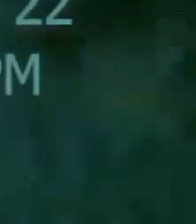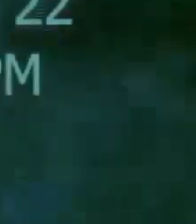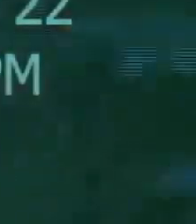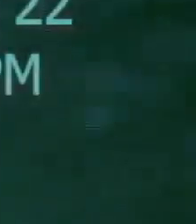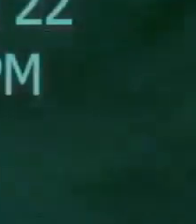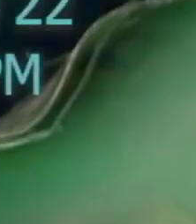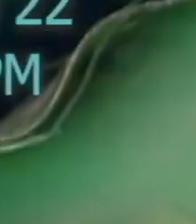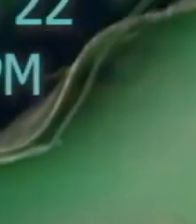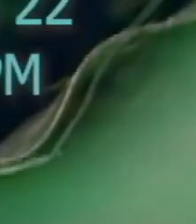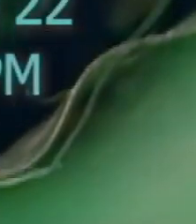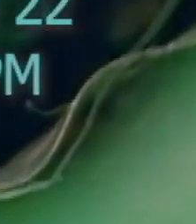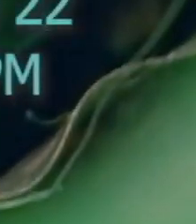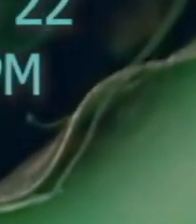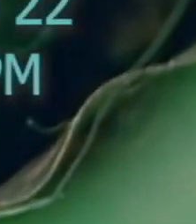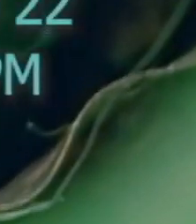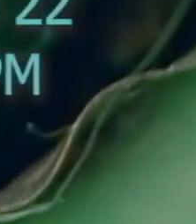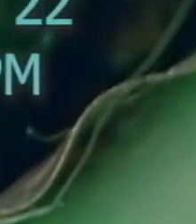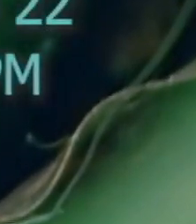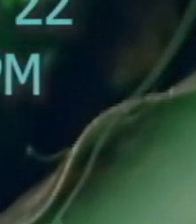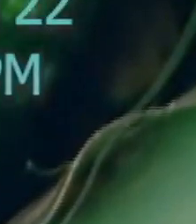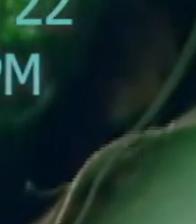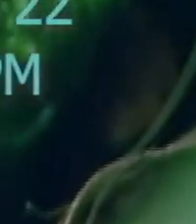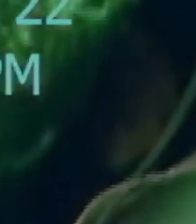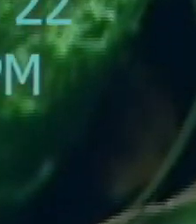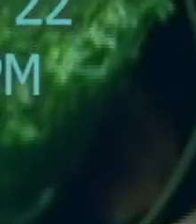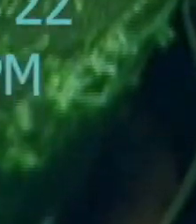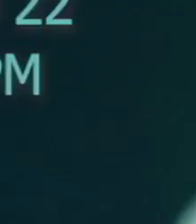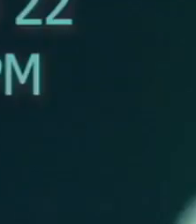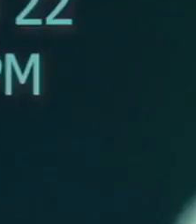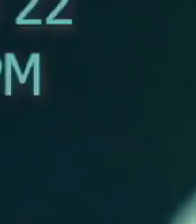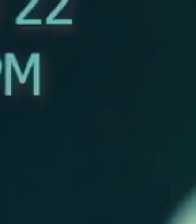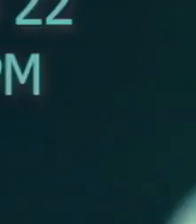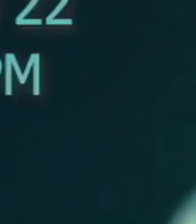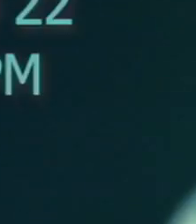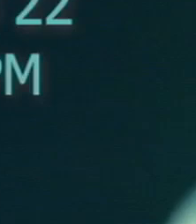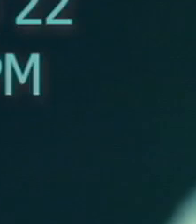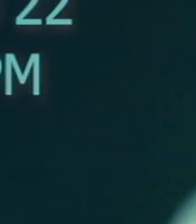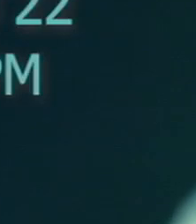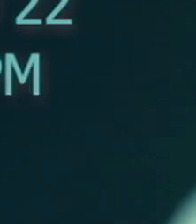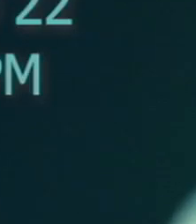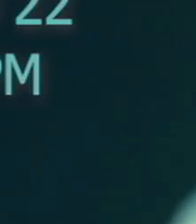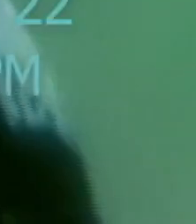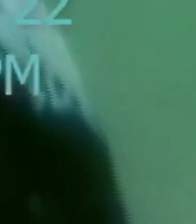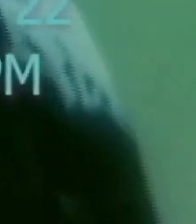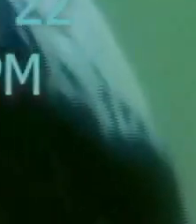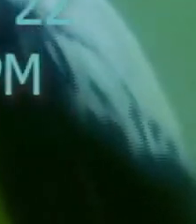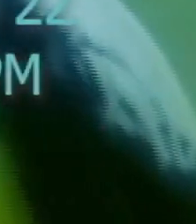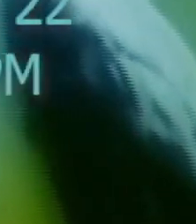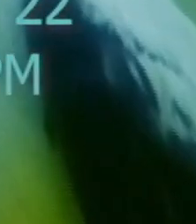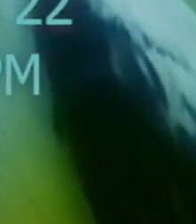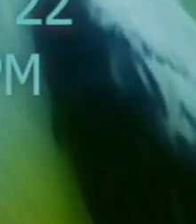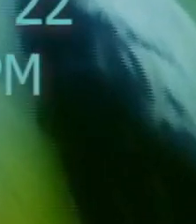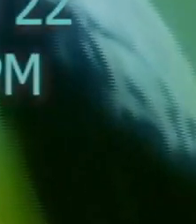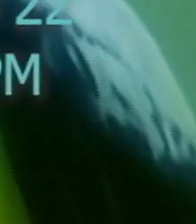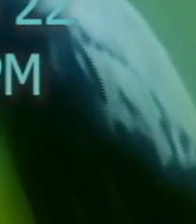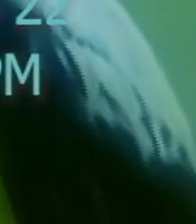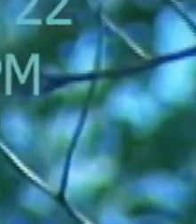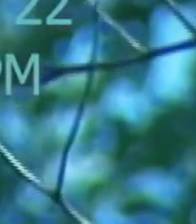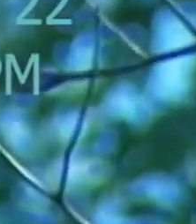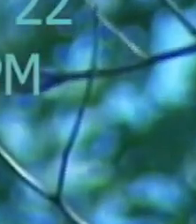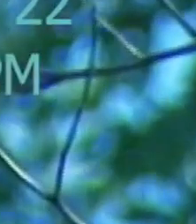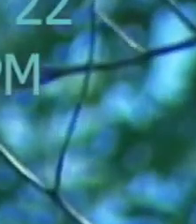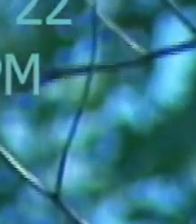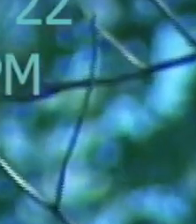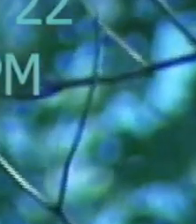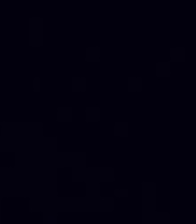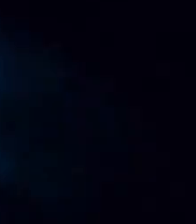19 de mayo, 9:30 de la noche. Con repetición, sábado 22 de mayo, 4:30 de la tarde. Por